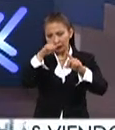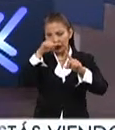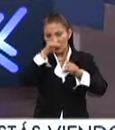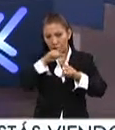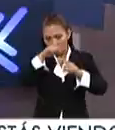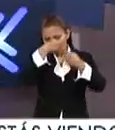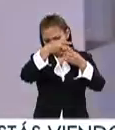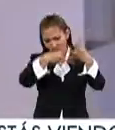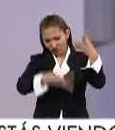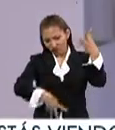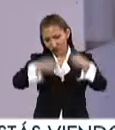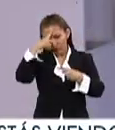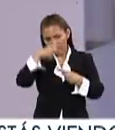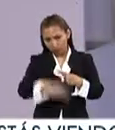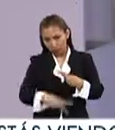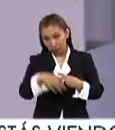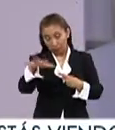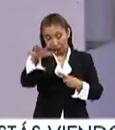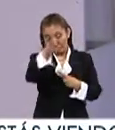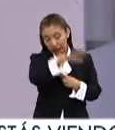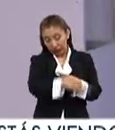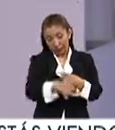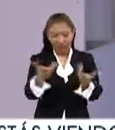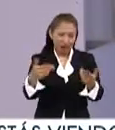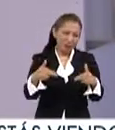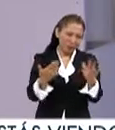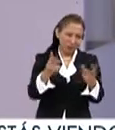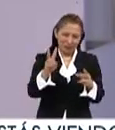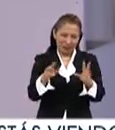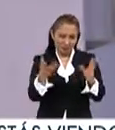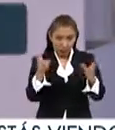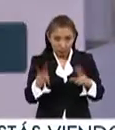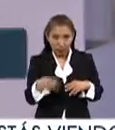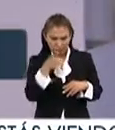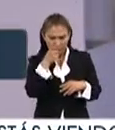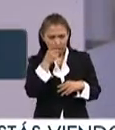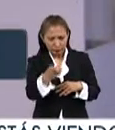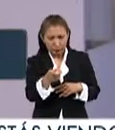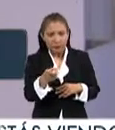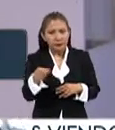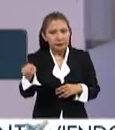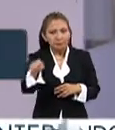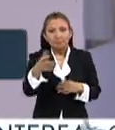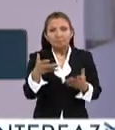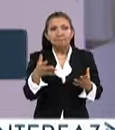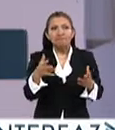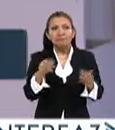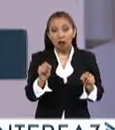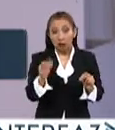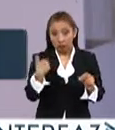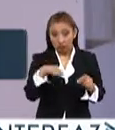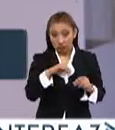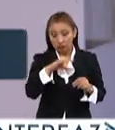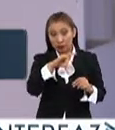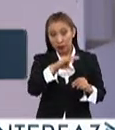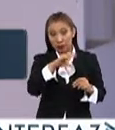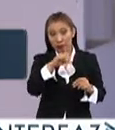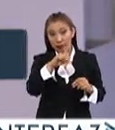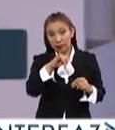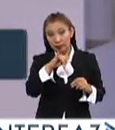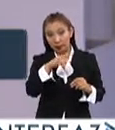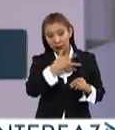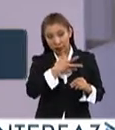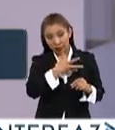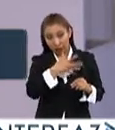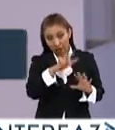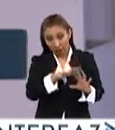en México, que a veces entre broma y realidad sí lo decimos, que ni siquiera la CDI